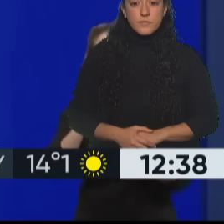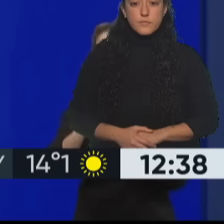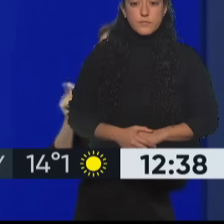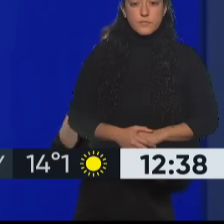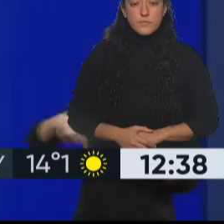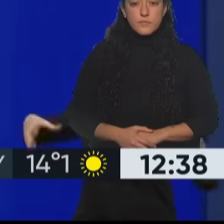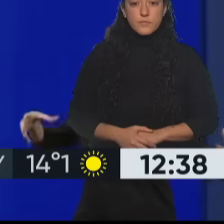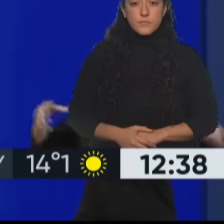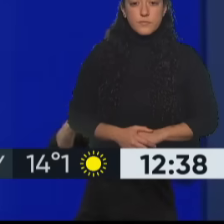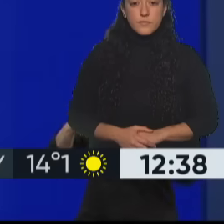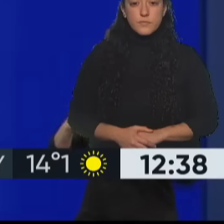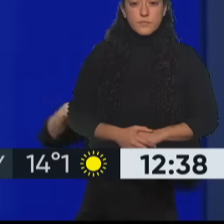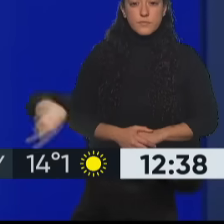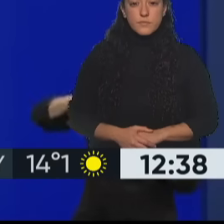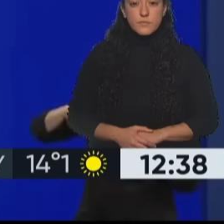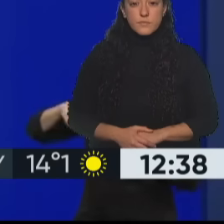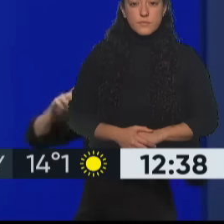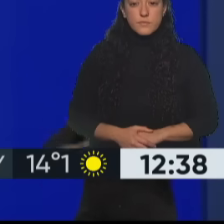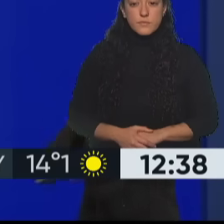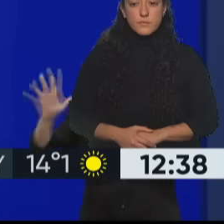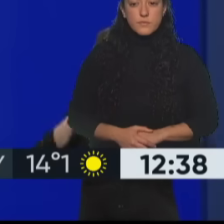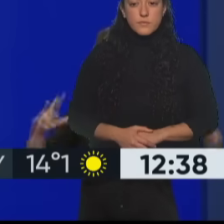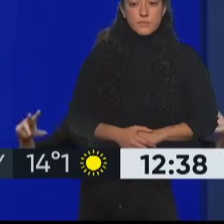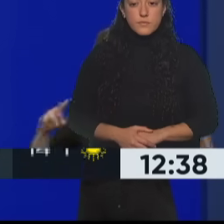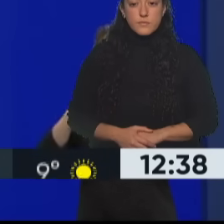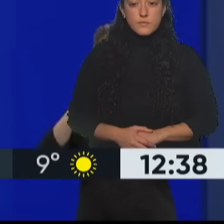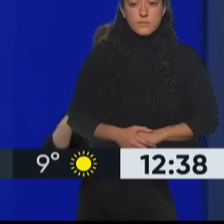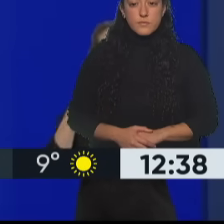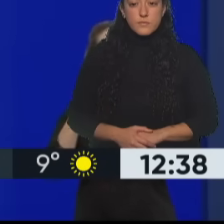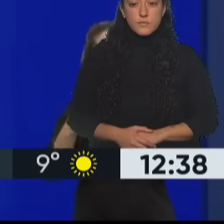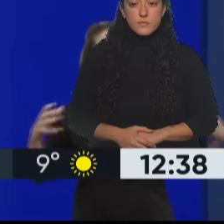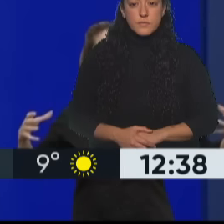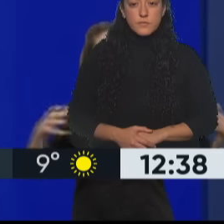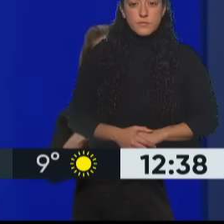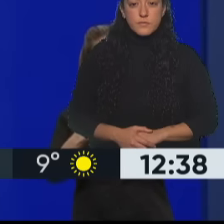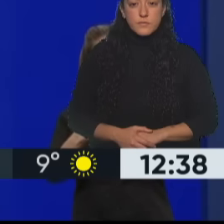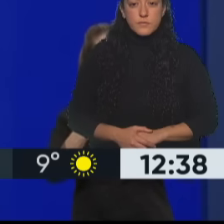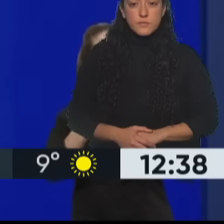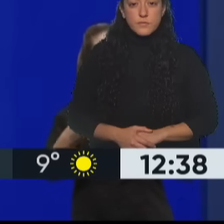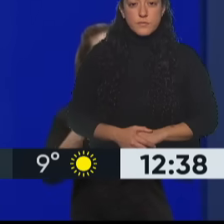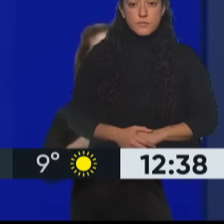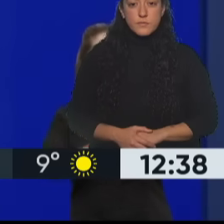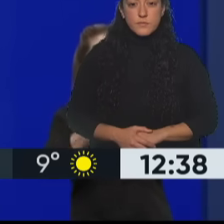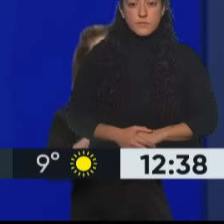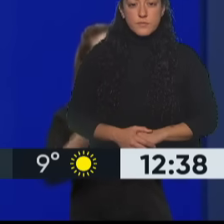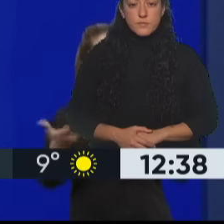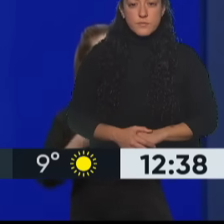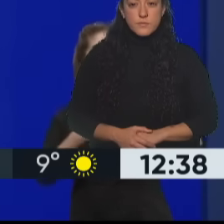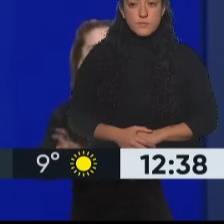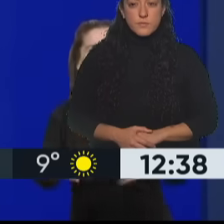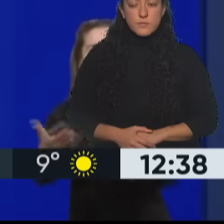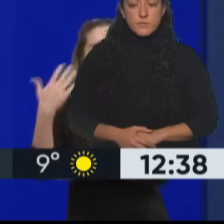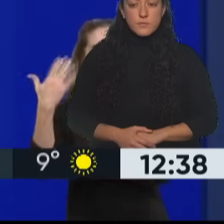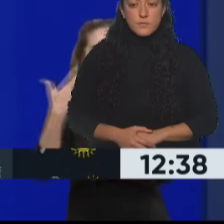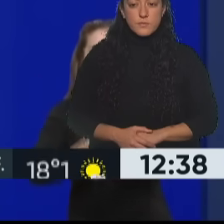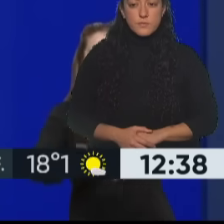del Council of the Americas y también de la Cámara de Comercio y Servicios por haberme invitado a hablar a este evento tan importante para las